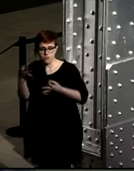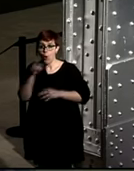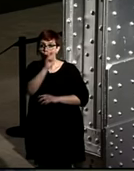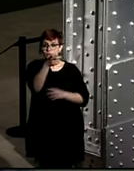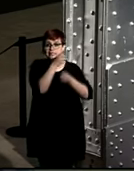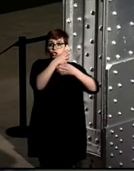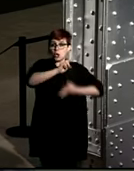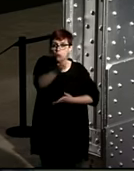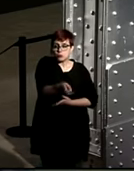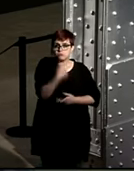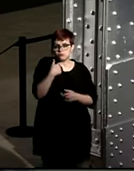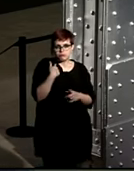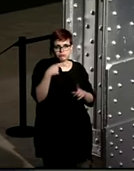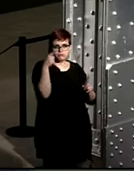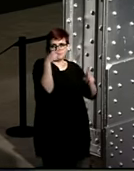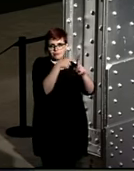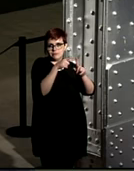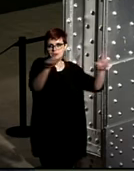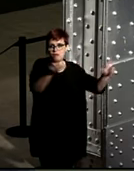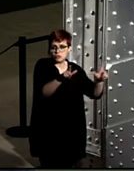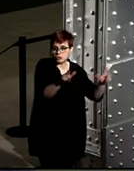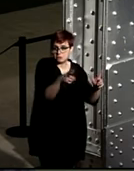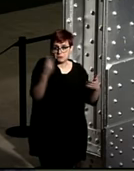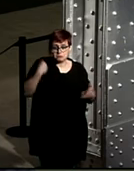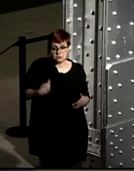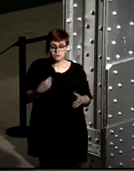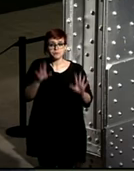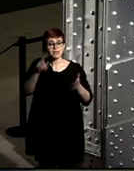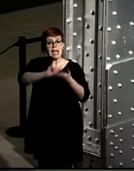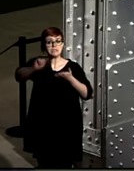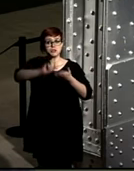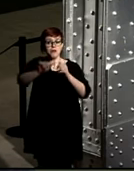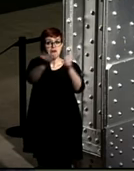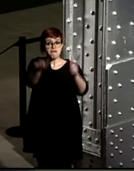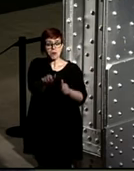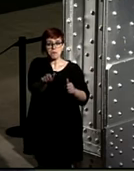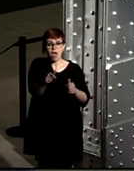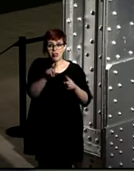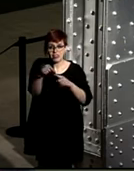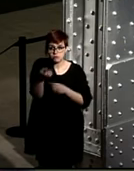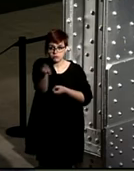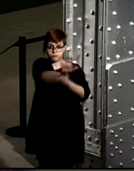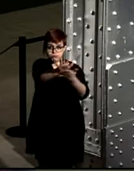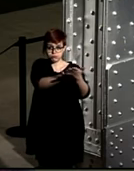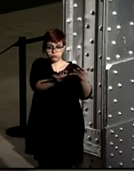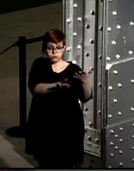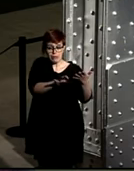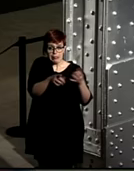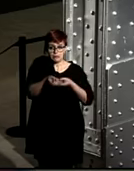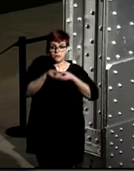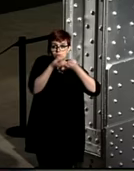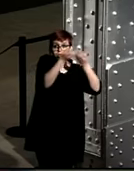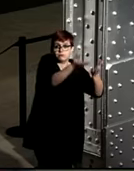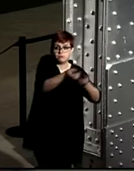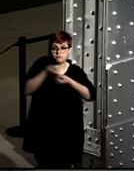no hay ningún salto. Es un escritor, el formato en que pongan tu relato no tiene nada que ver